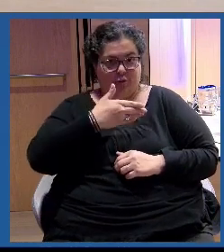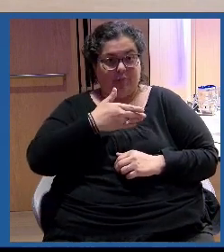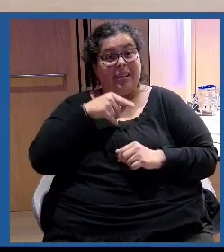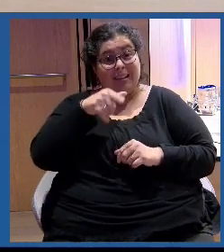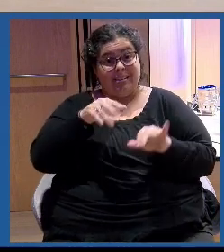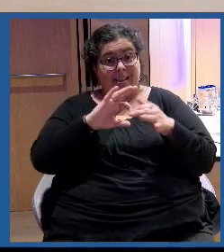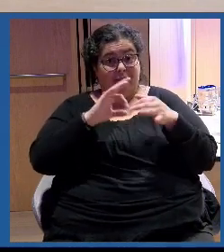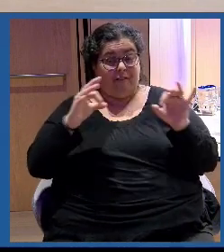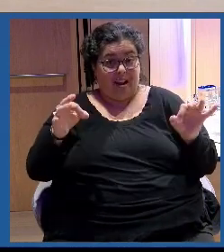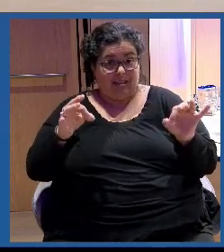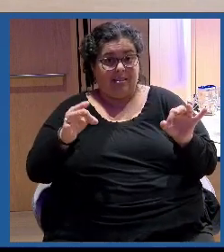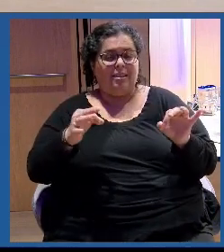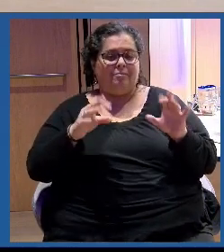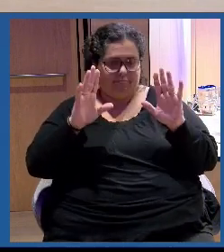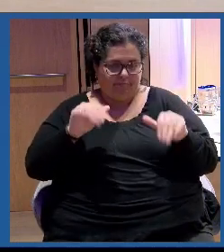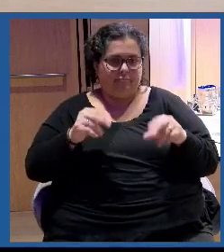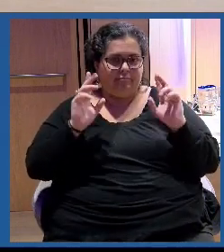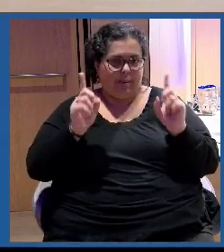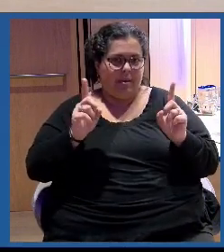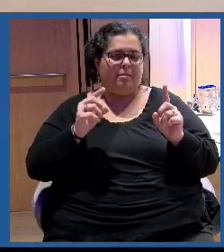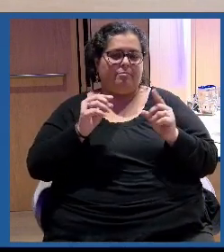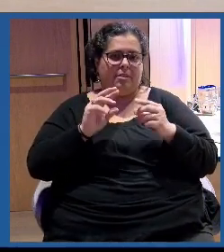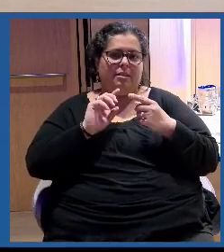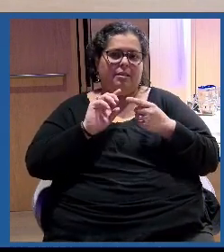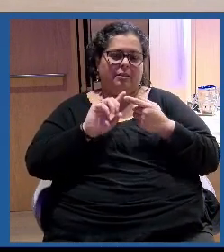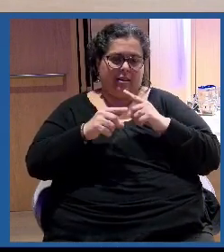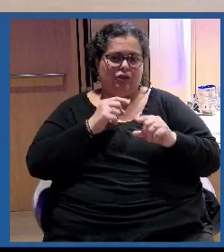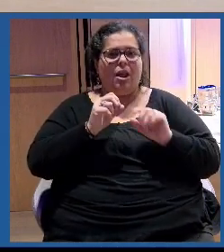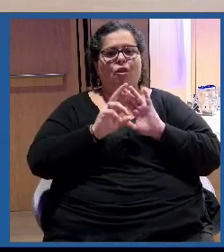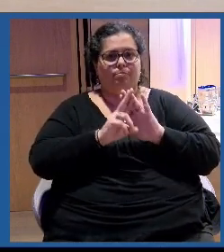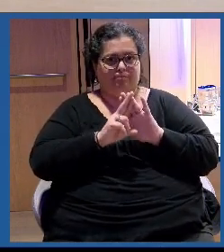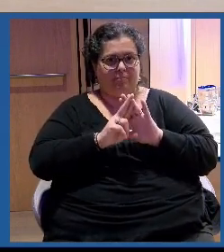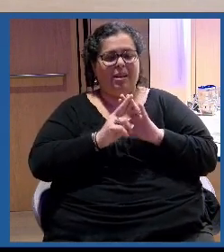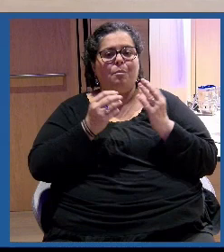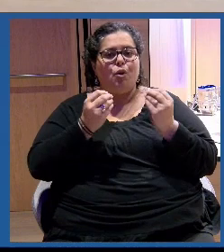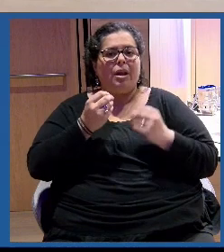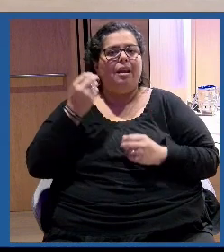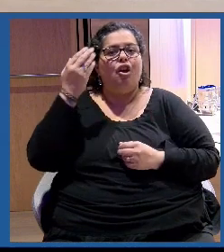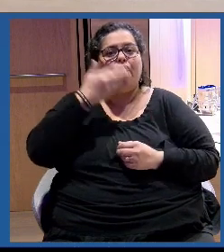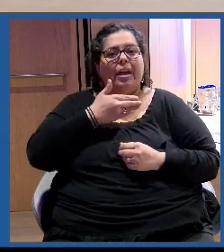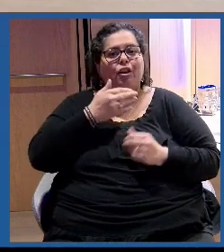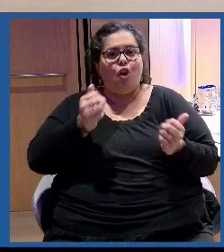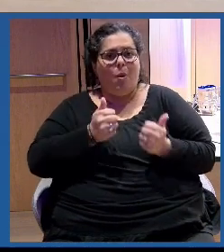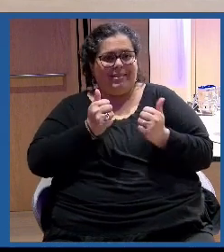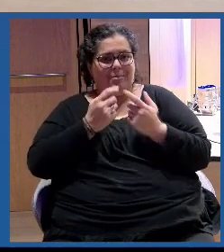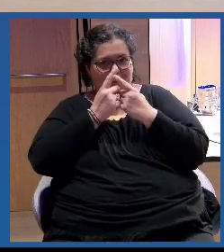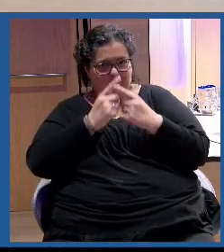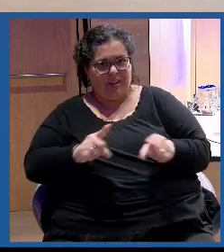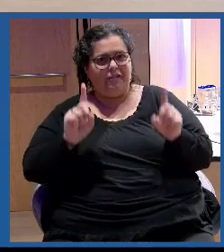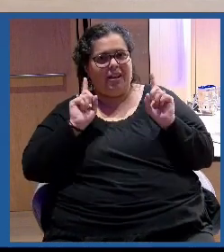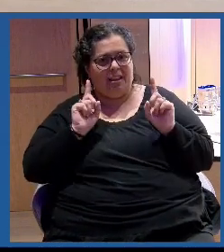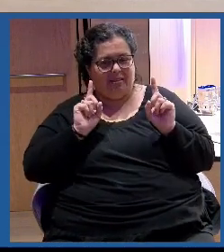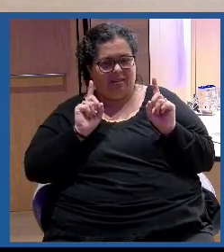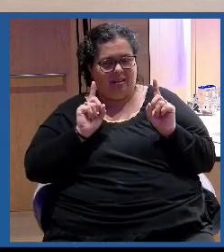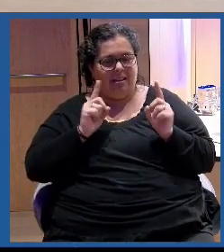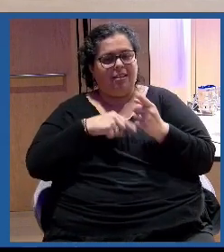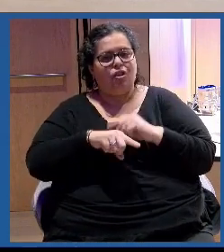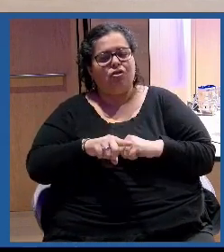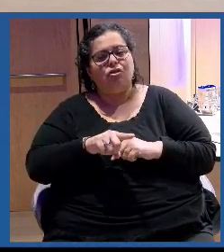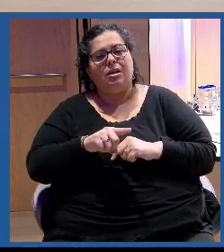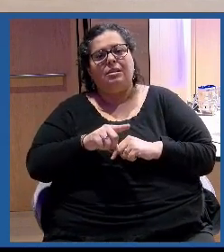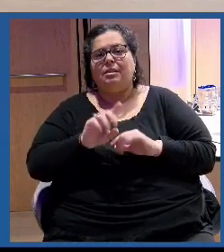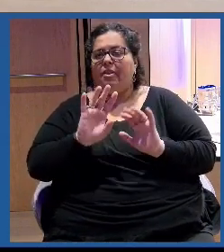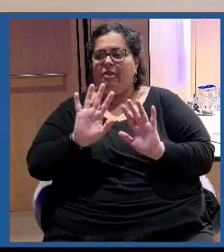con el tema de representatividad, ¿sí? Es que los negros lo hacemos diferente, entonces déjeme